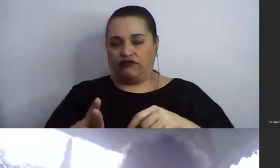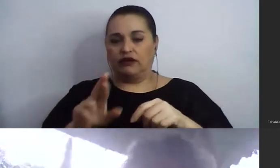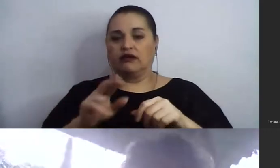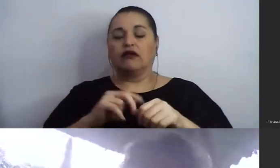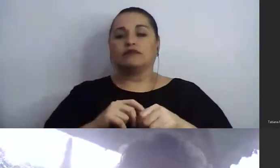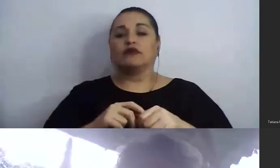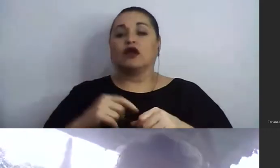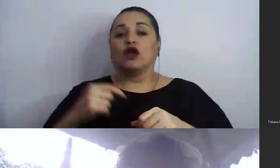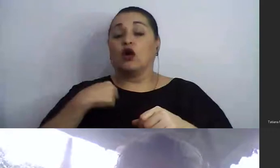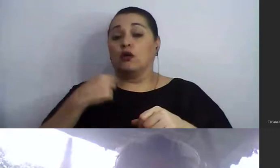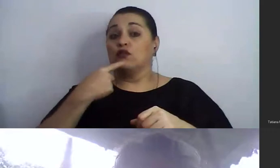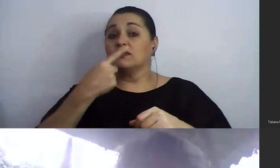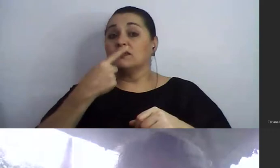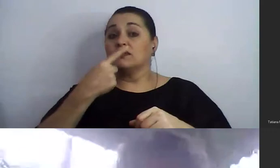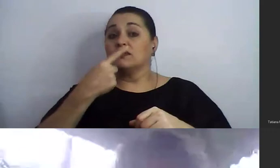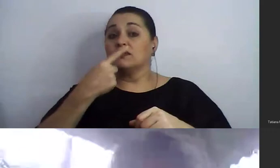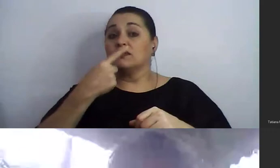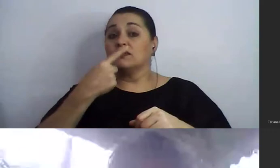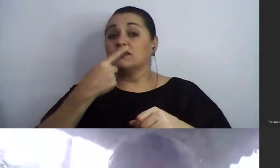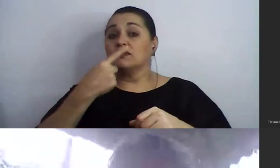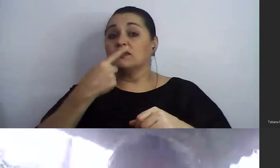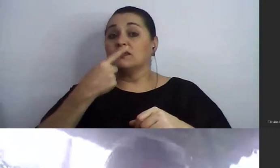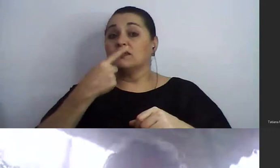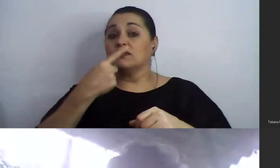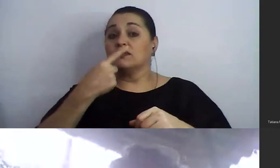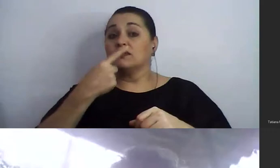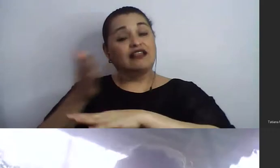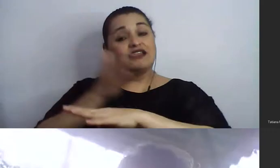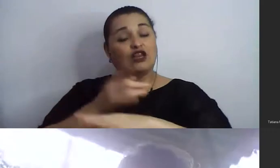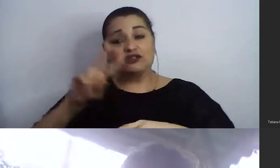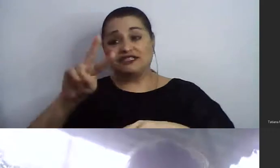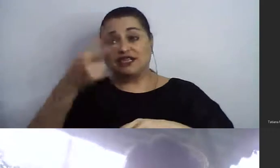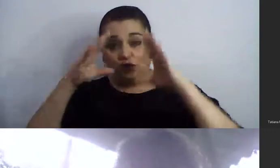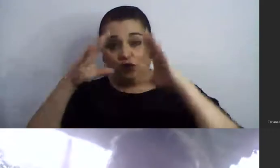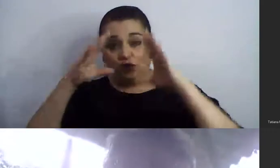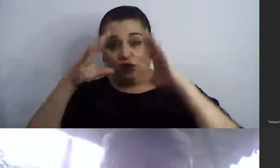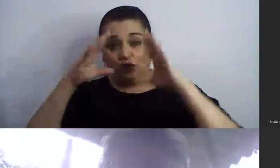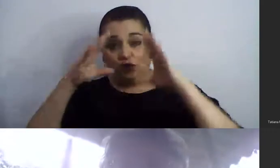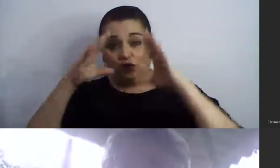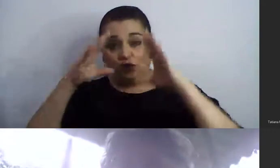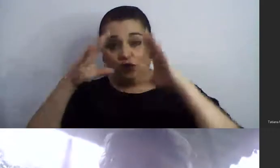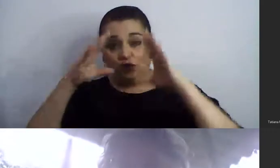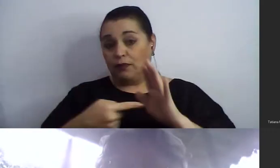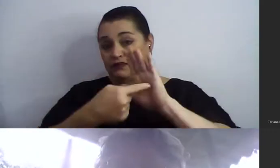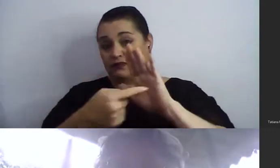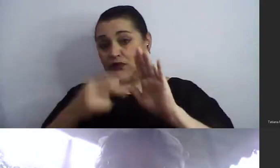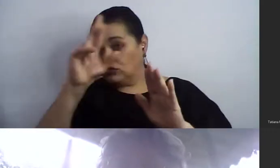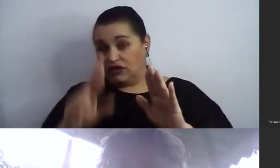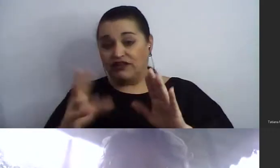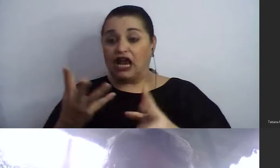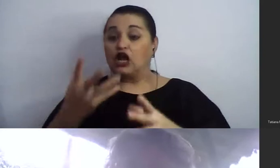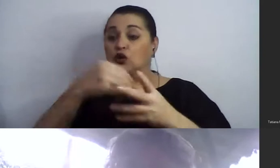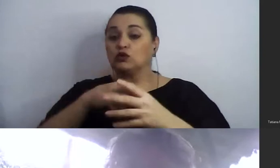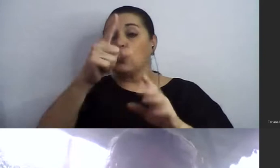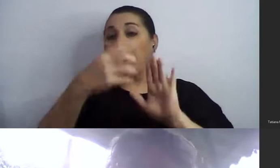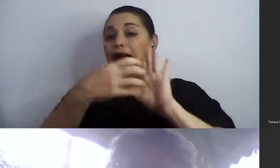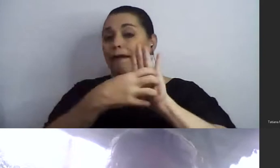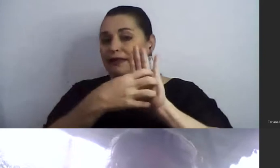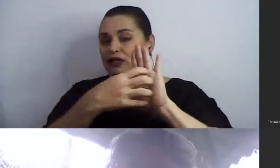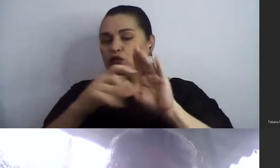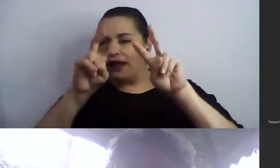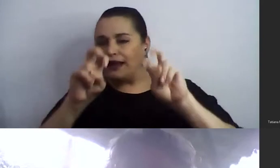como mencionaba también en la exponente anterior en el segundo informe nacional voluntario presentado por Costa Rica se incluyó un capítulo que analiza las